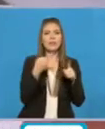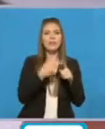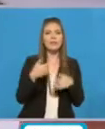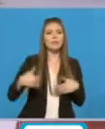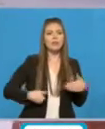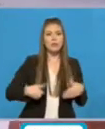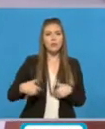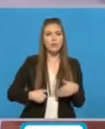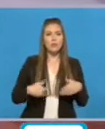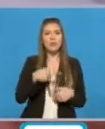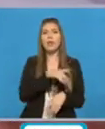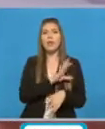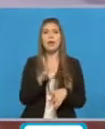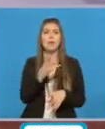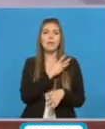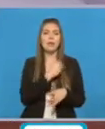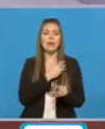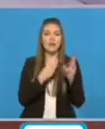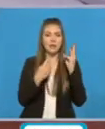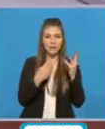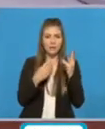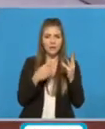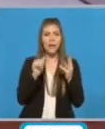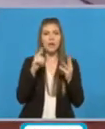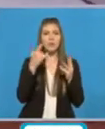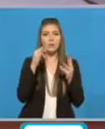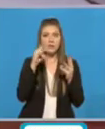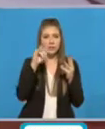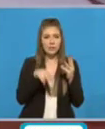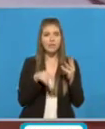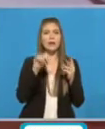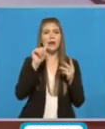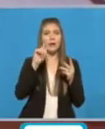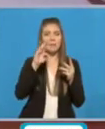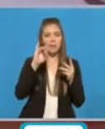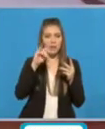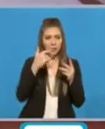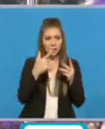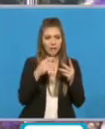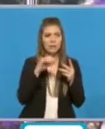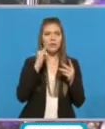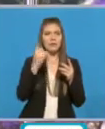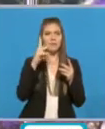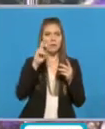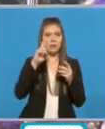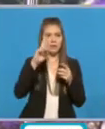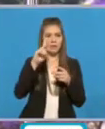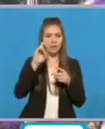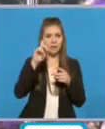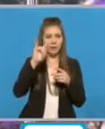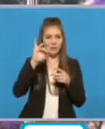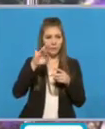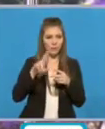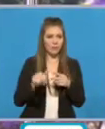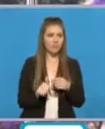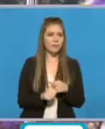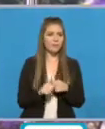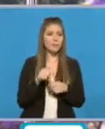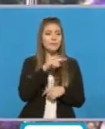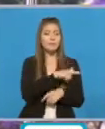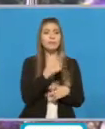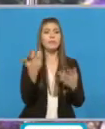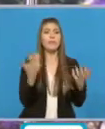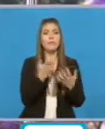3 hijos, Agustín, Navigio y Perpetua. Son los 3 hijos que se saben, y se saben porque San Agustín escribió las